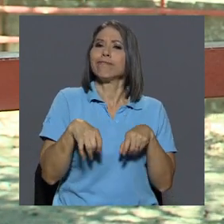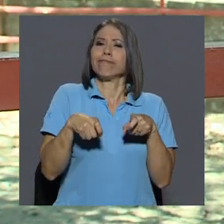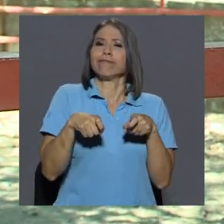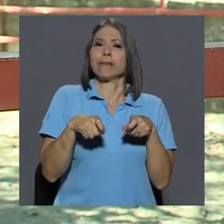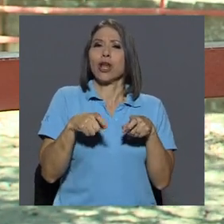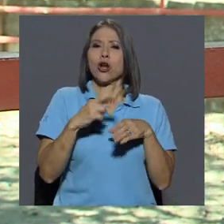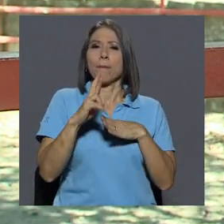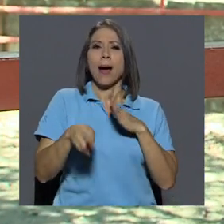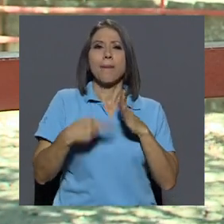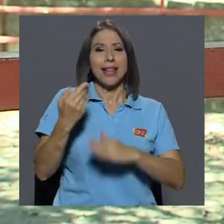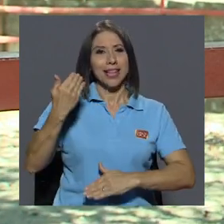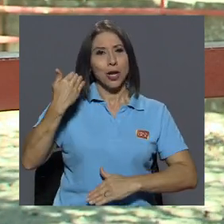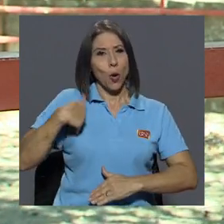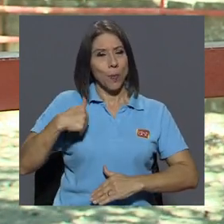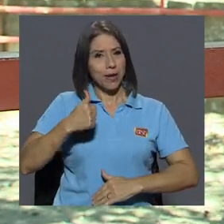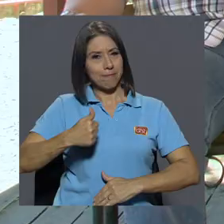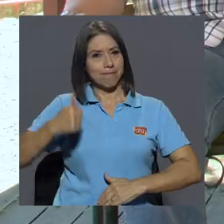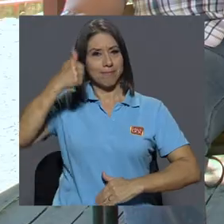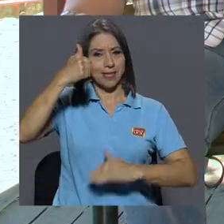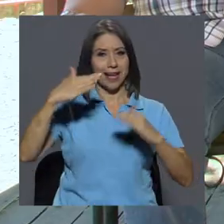como el papel del hombre de la casa.